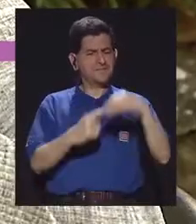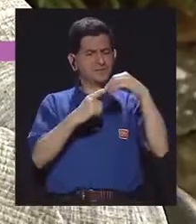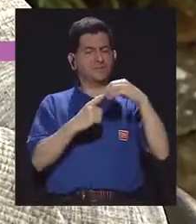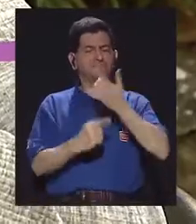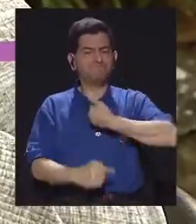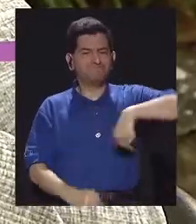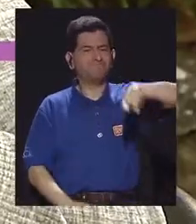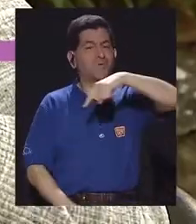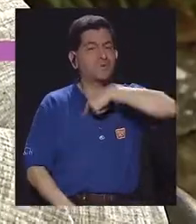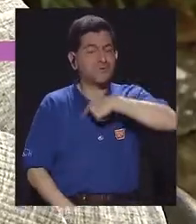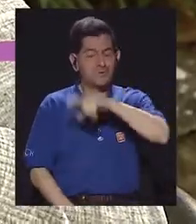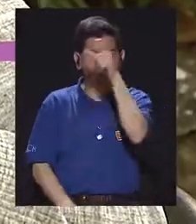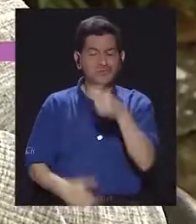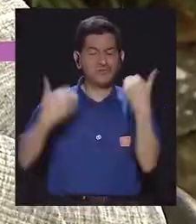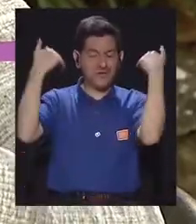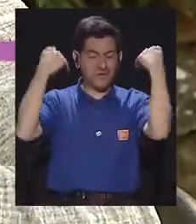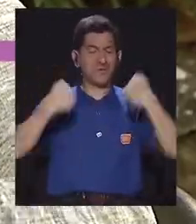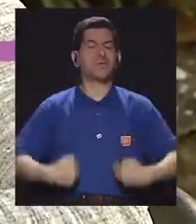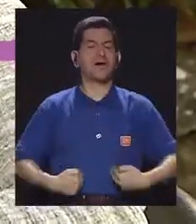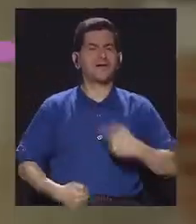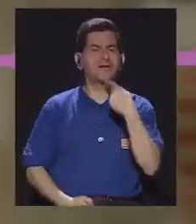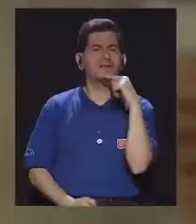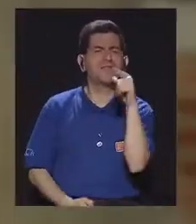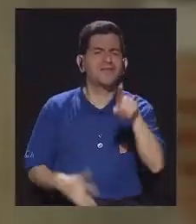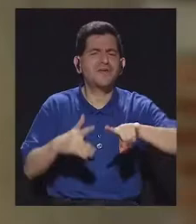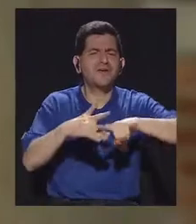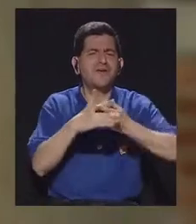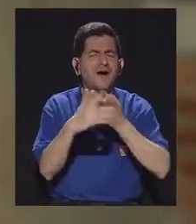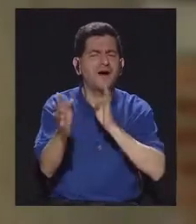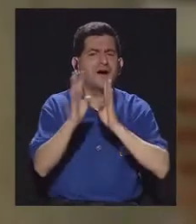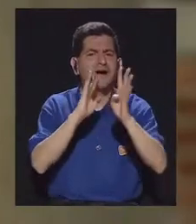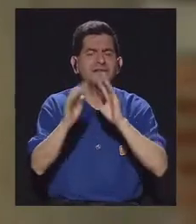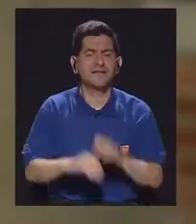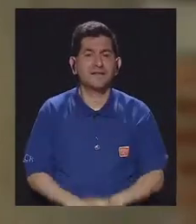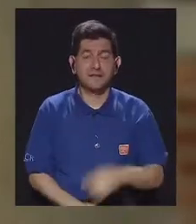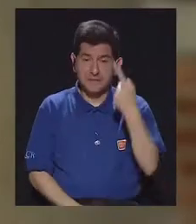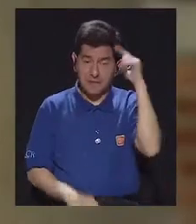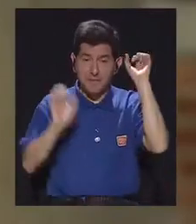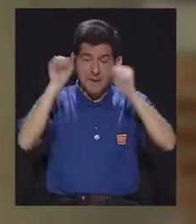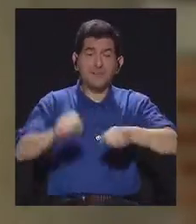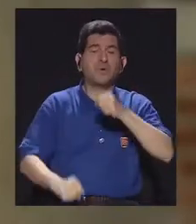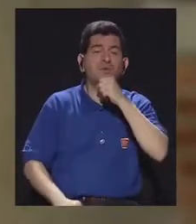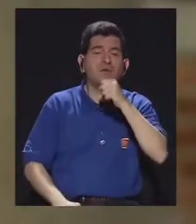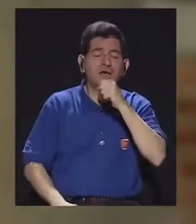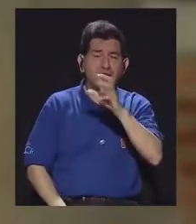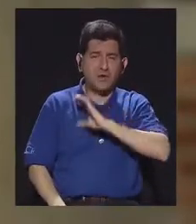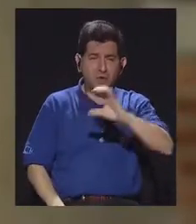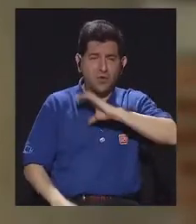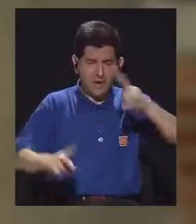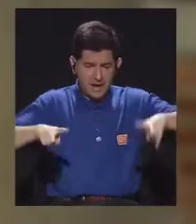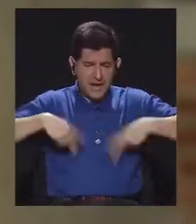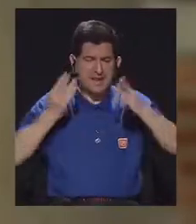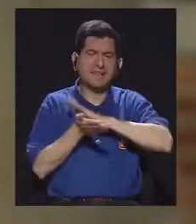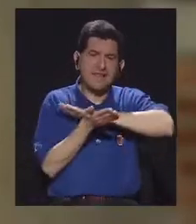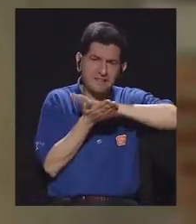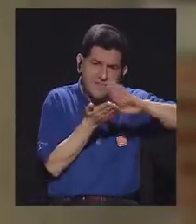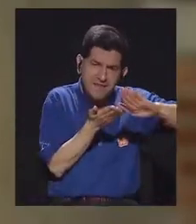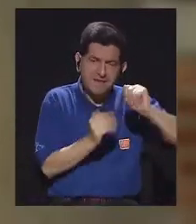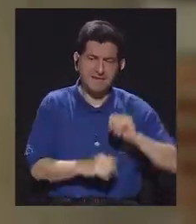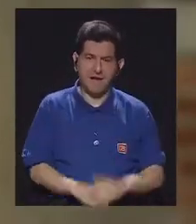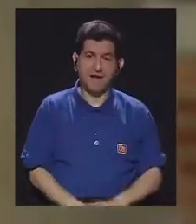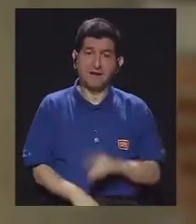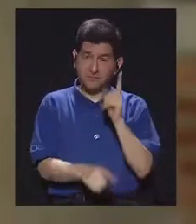somos nosotros, el ser humano. Usted mencionaba al inicio de esta conversación para poder envejecer con esa calidad de vida, con dignidad.